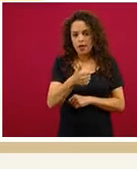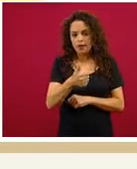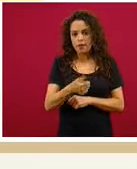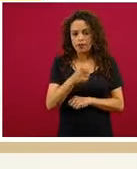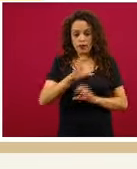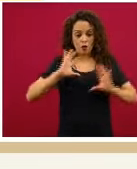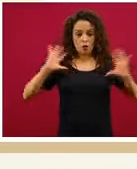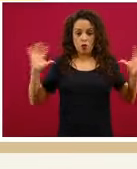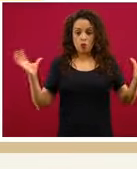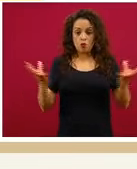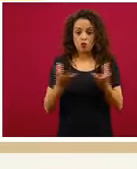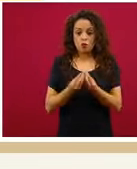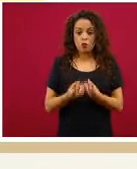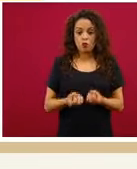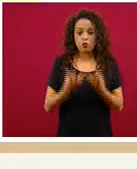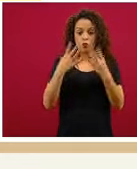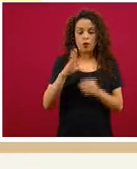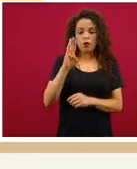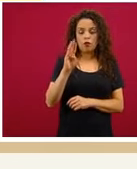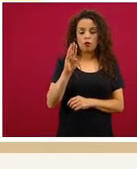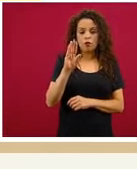ellos acumulado es de